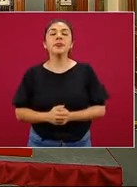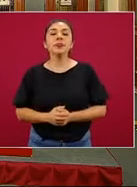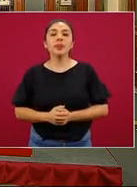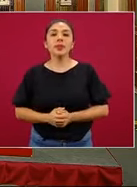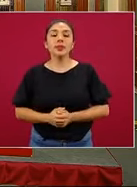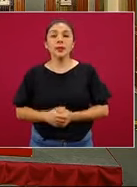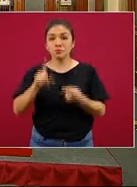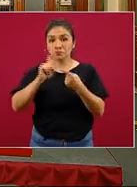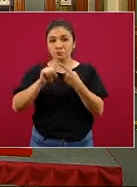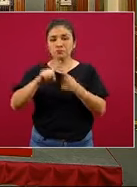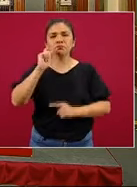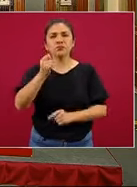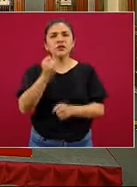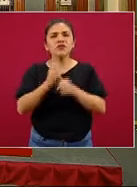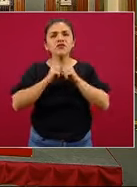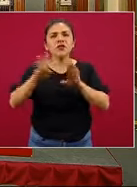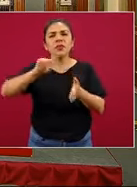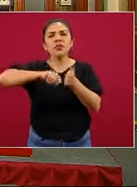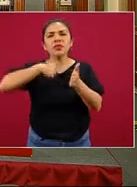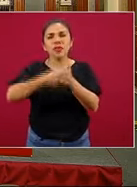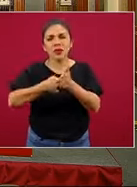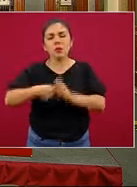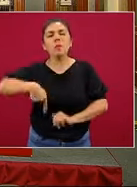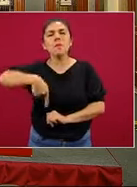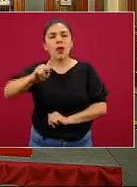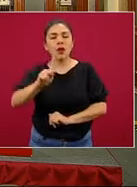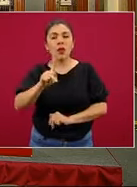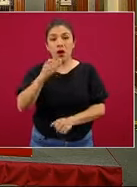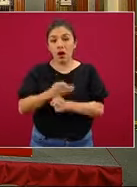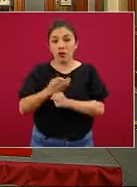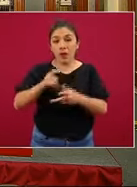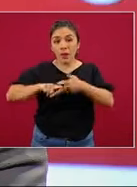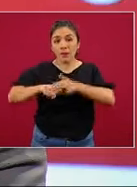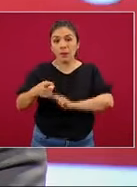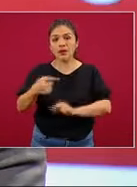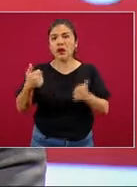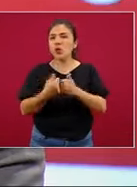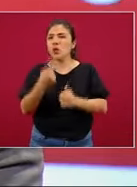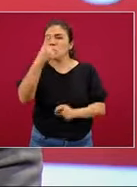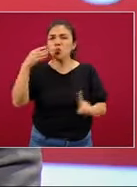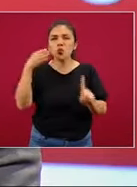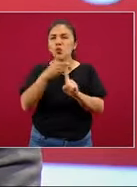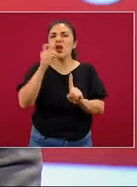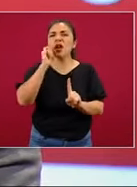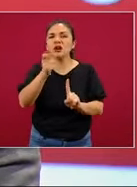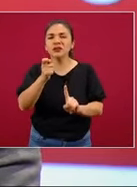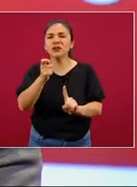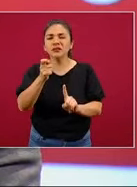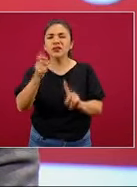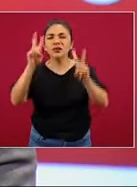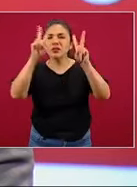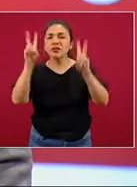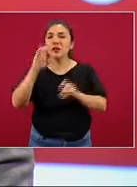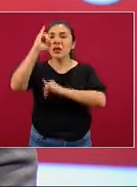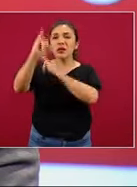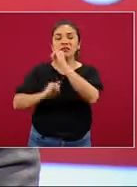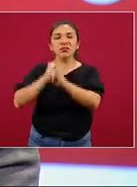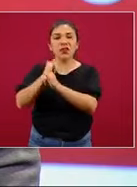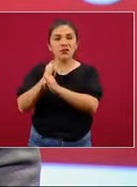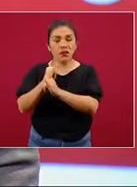El primero es el informe técnico, pero vamos a arrancar con un elemento específico sobre el asunto